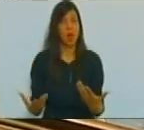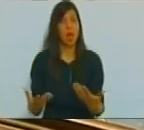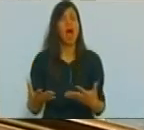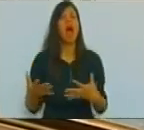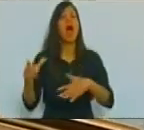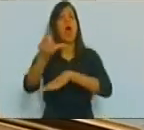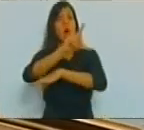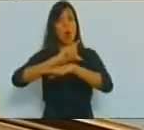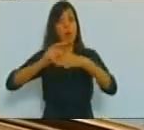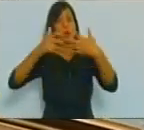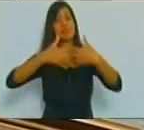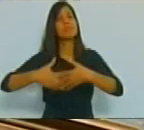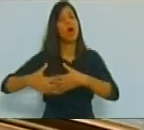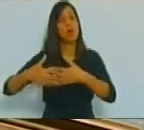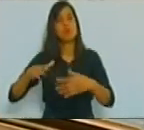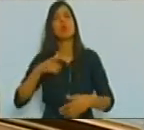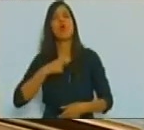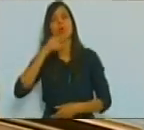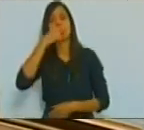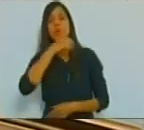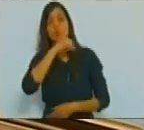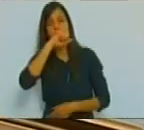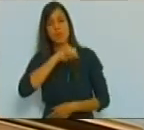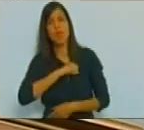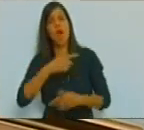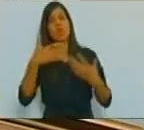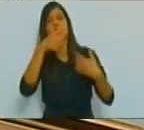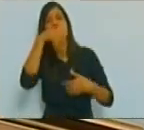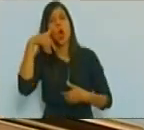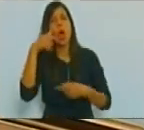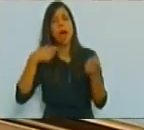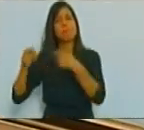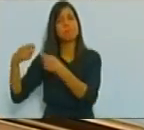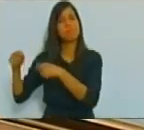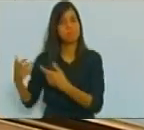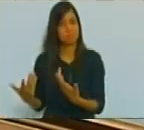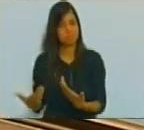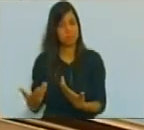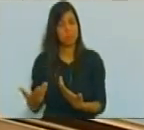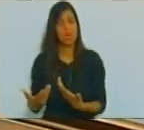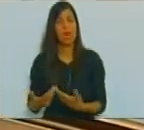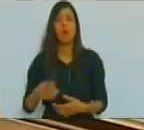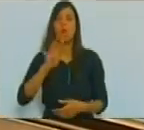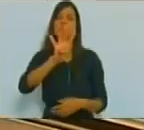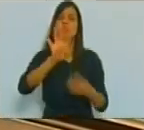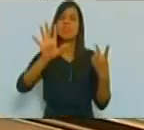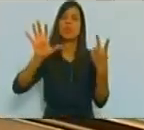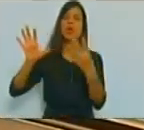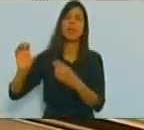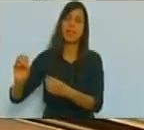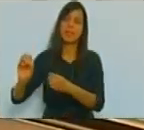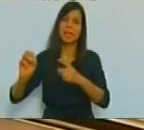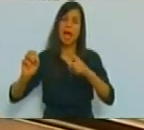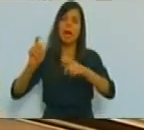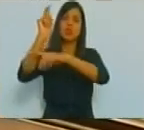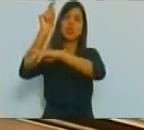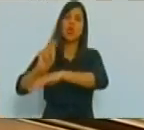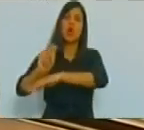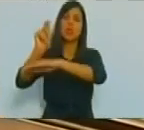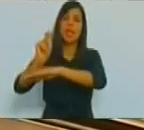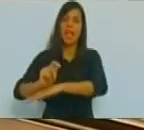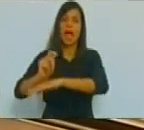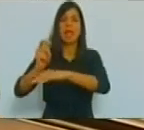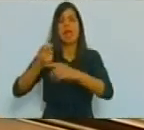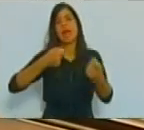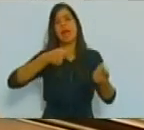pero además de ello esos 400 a 470 toneladas métricas que ingresan todos los